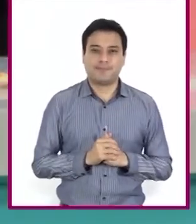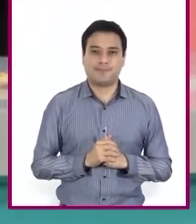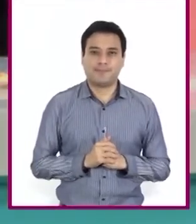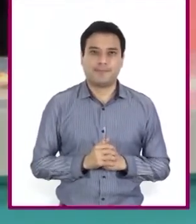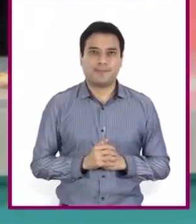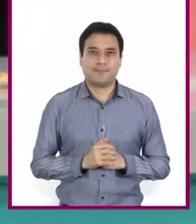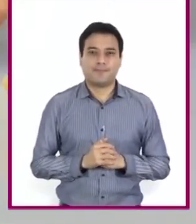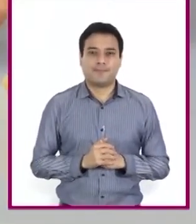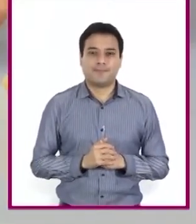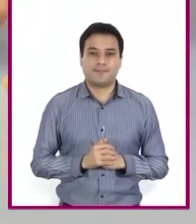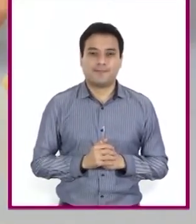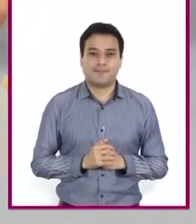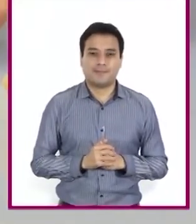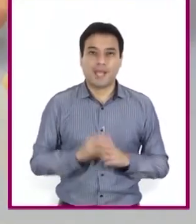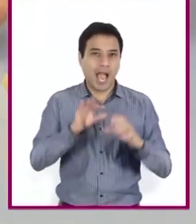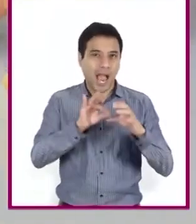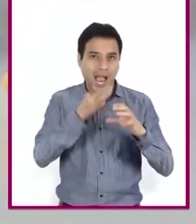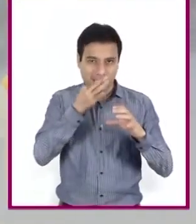papas fritas,